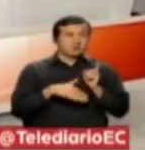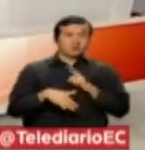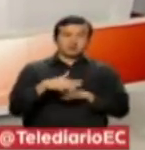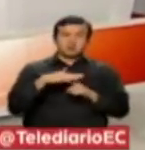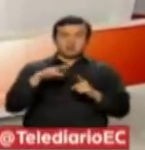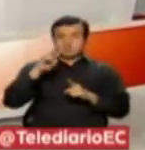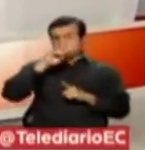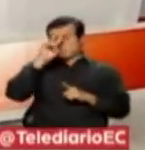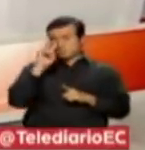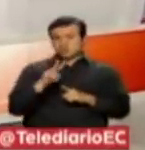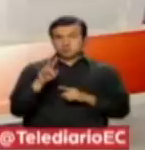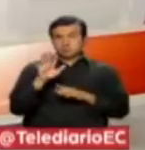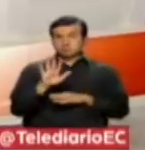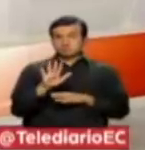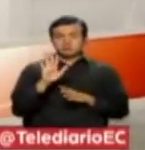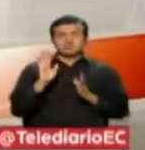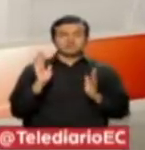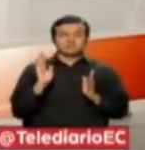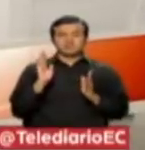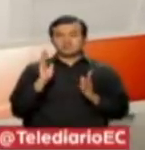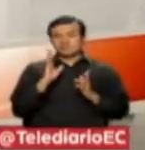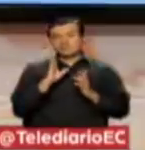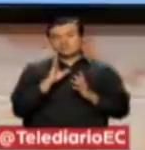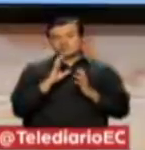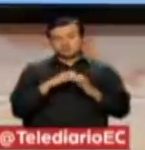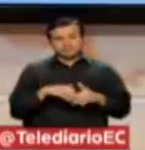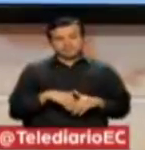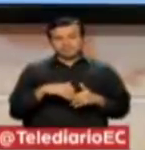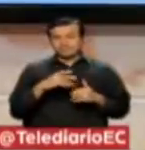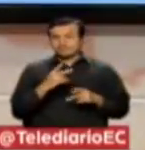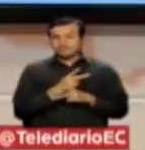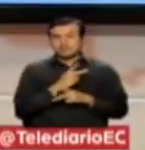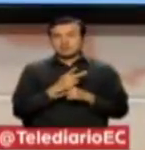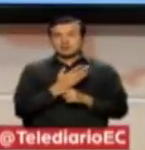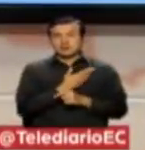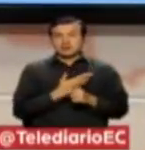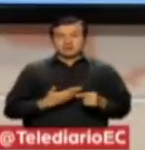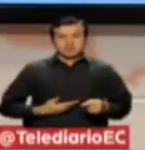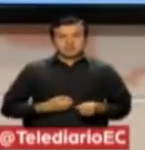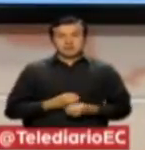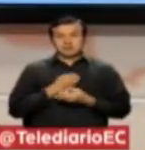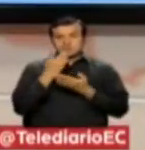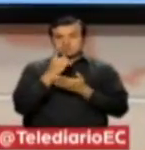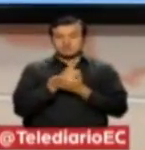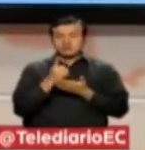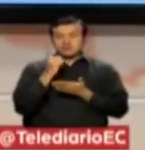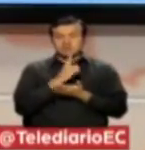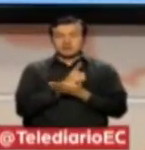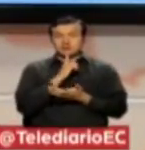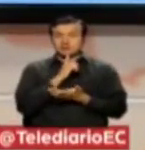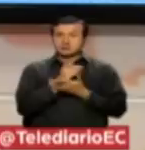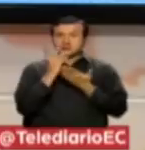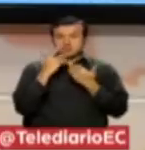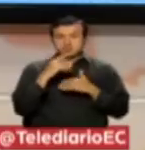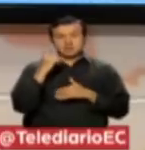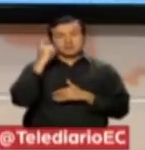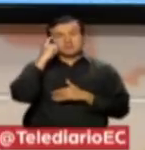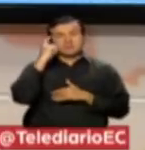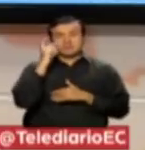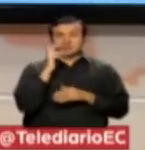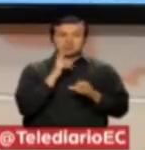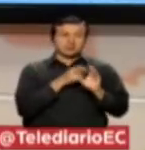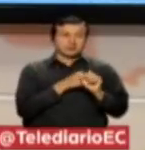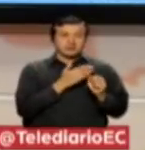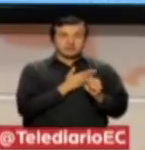vive Venezuela es una situación calamitosa. El presidente de la República lo anunció públicamente la semana pasada y es la razón por la que no fue a